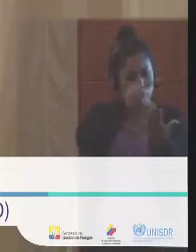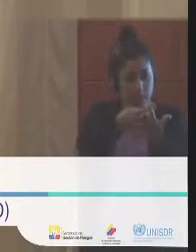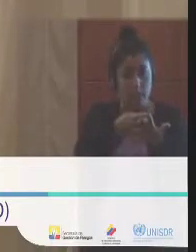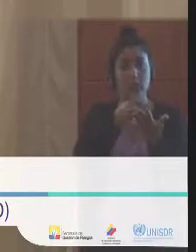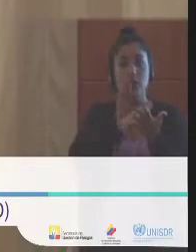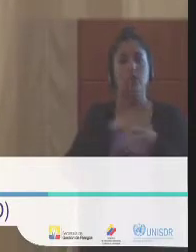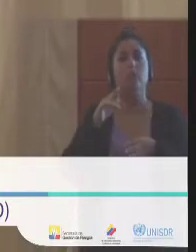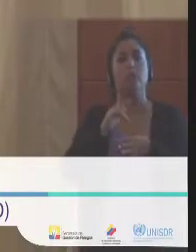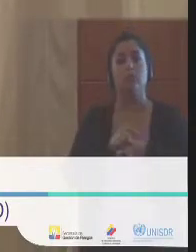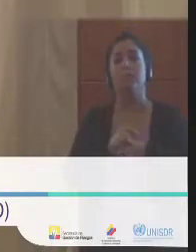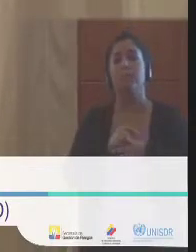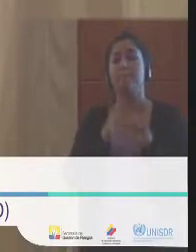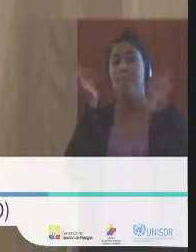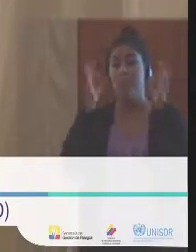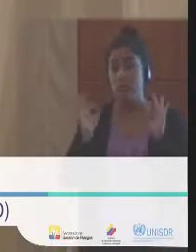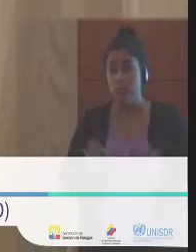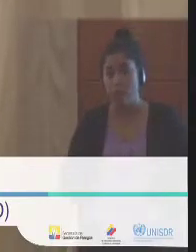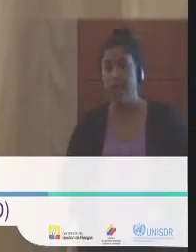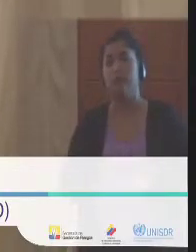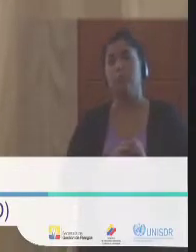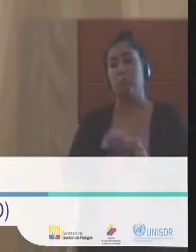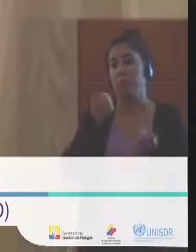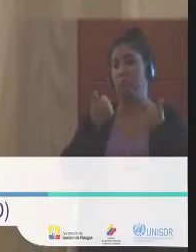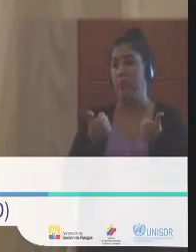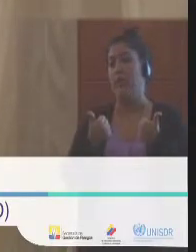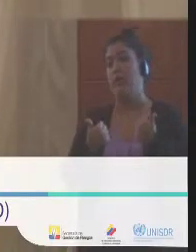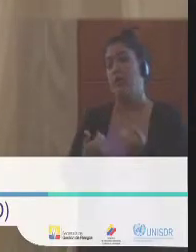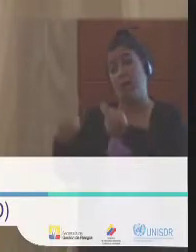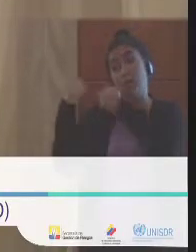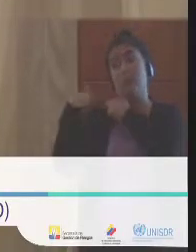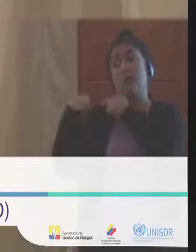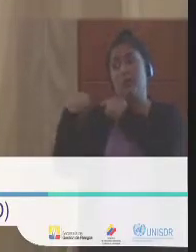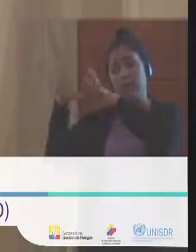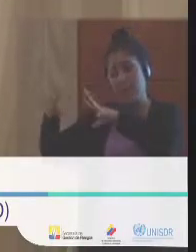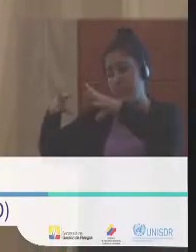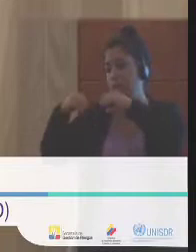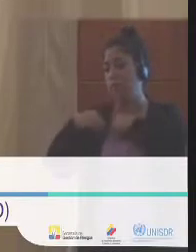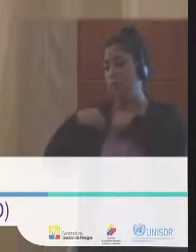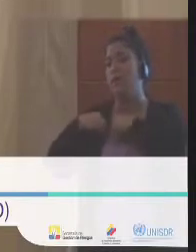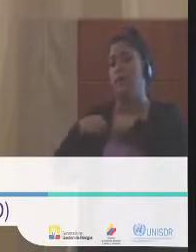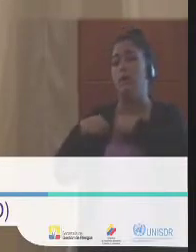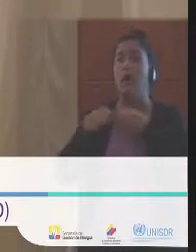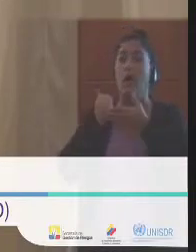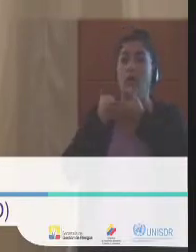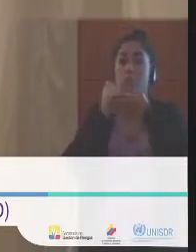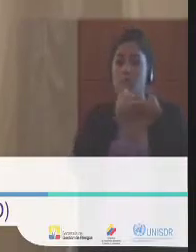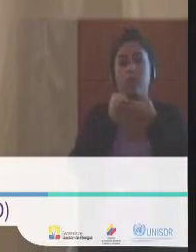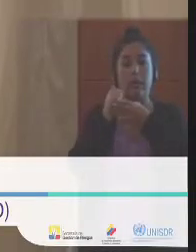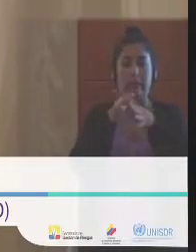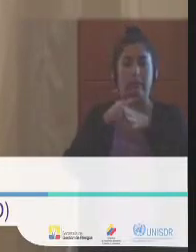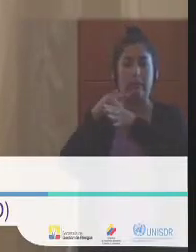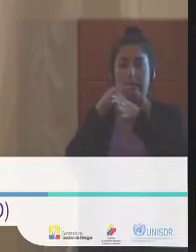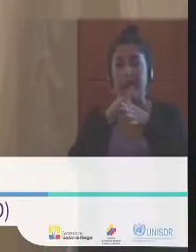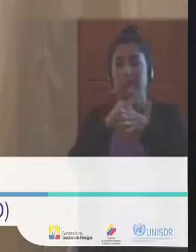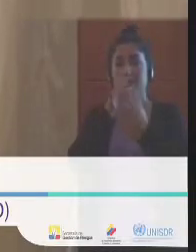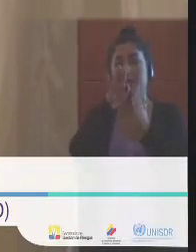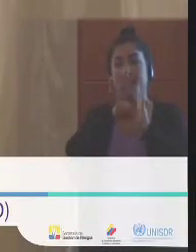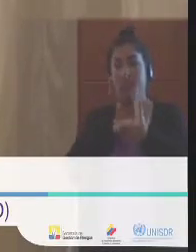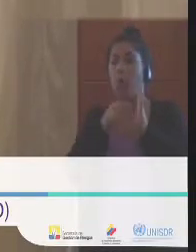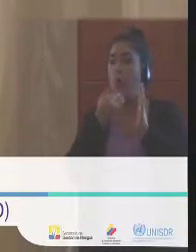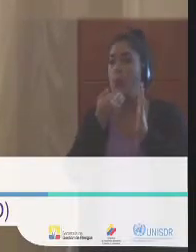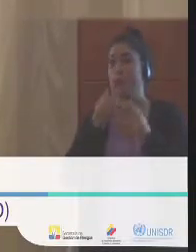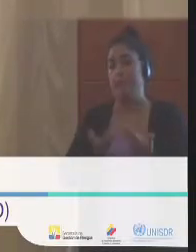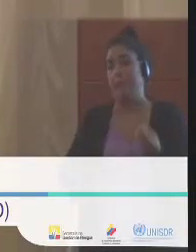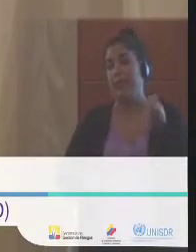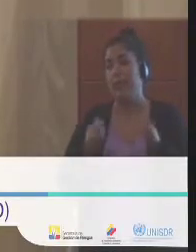presupuestarios, asume, digamos, un papel fundamental en la gestión del riesgo de desastres. Vamos a darle ahora la palabra al